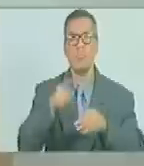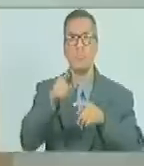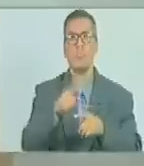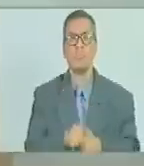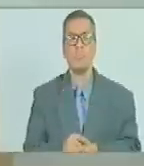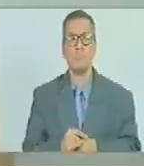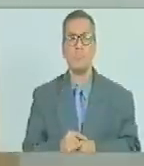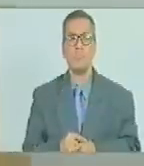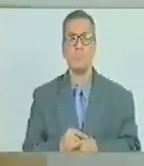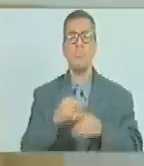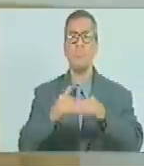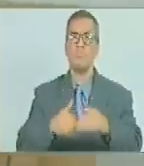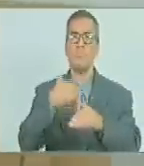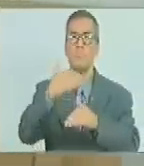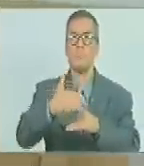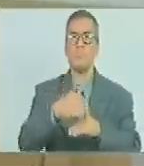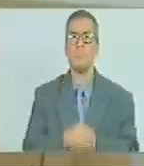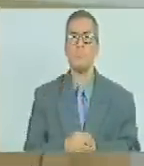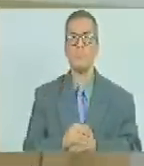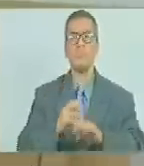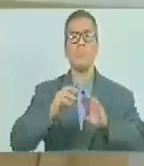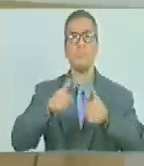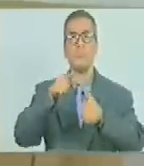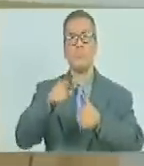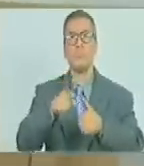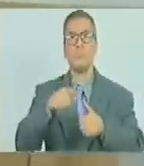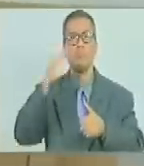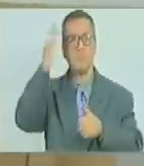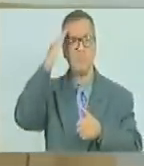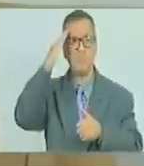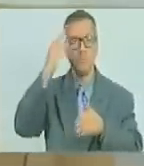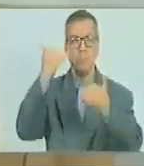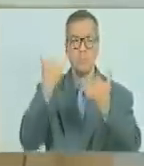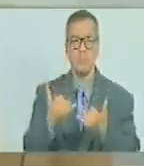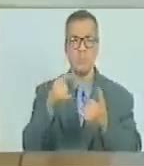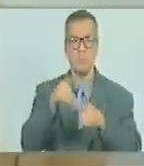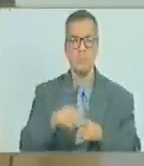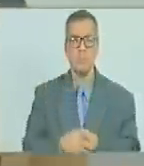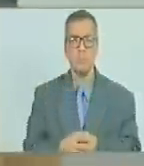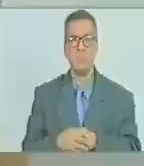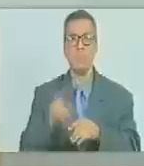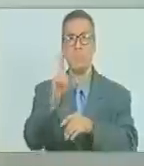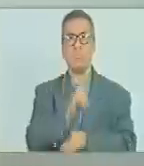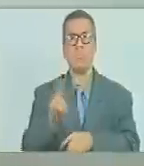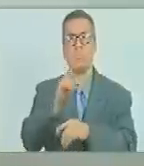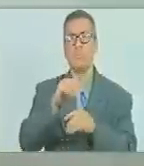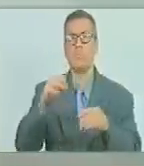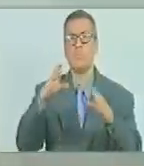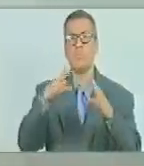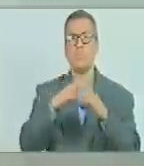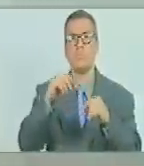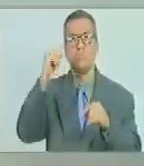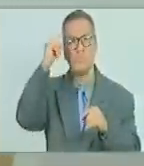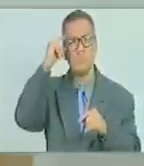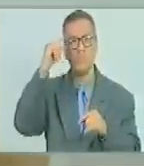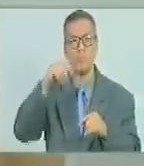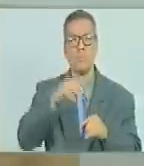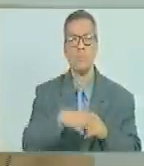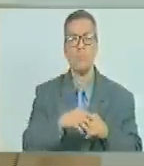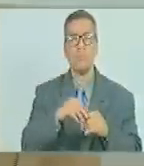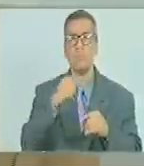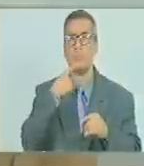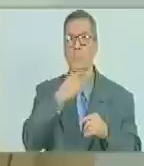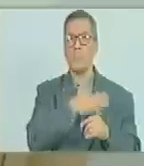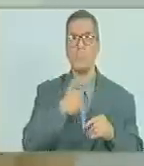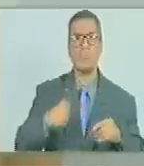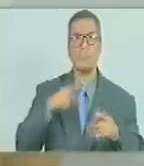de donde después parte ese concepto que ya es de uso cotidiano entre todos los legos que